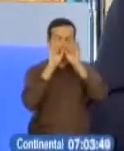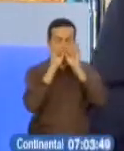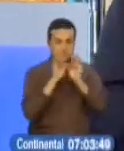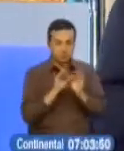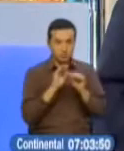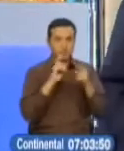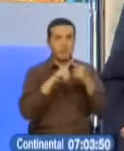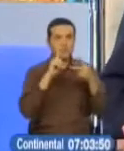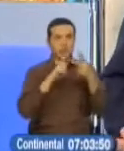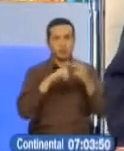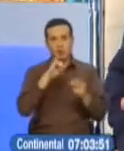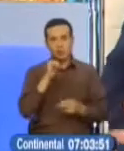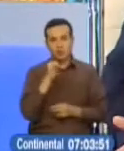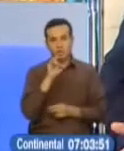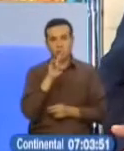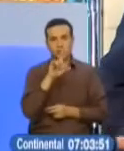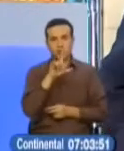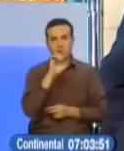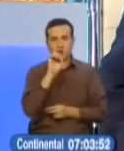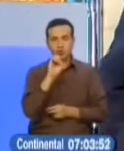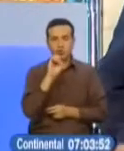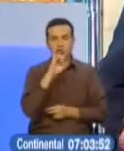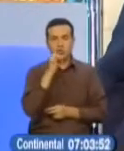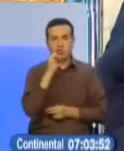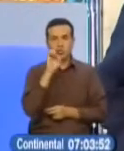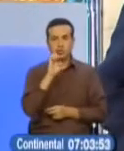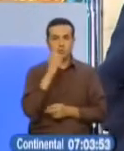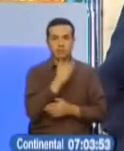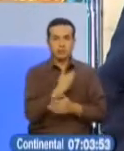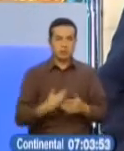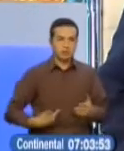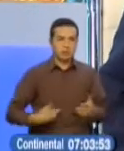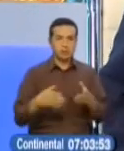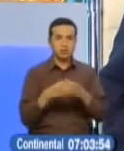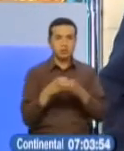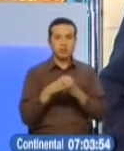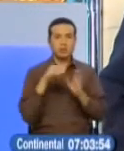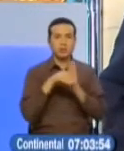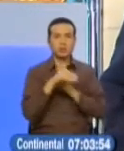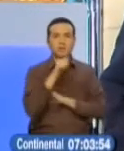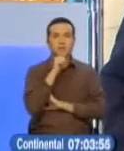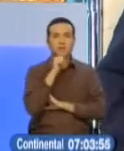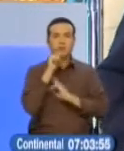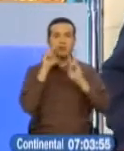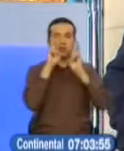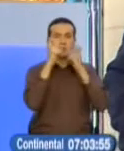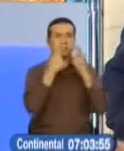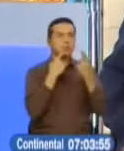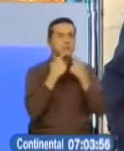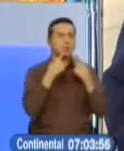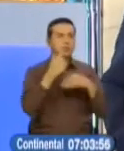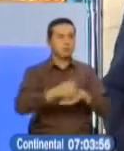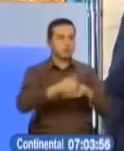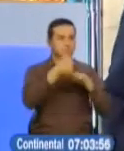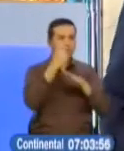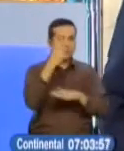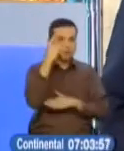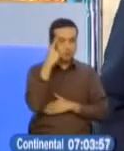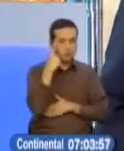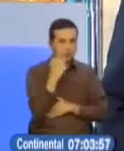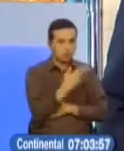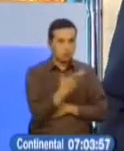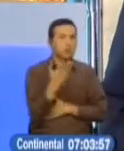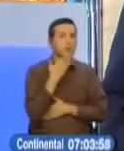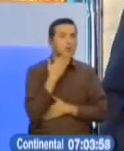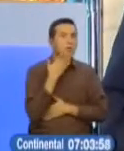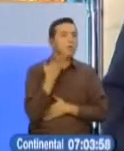luego tendremos a Julio José Prado, presidente de la Asociación de Bancos Privados, para hablar sobre el diálogo con las autoridades del gobierno, cuál es el